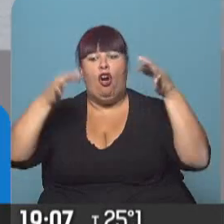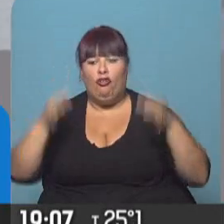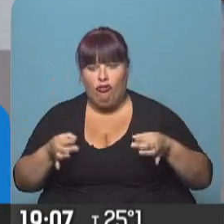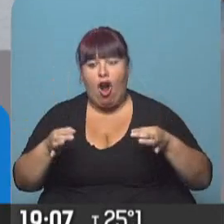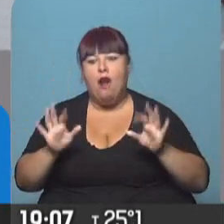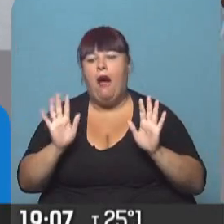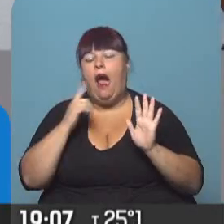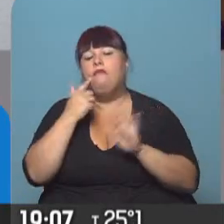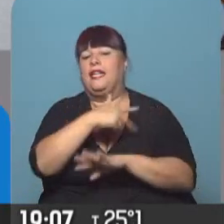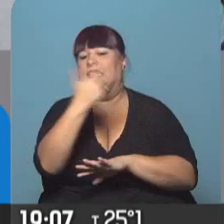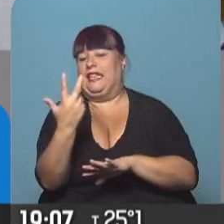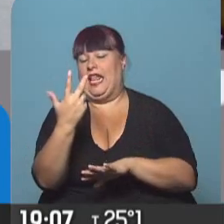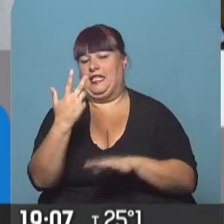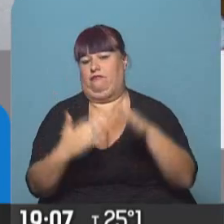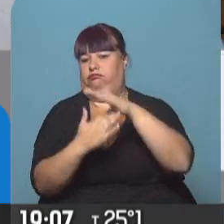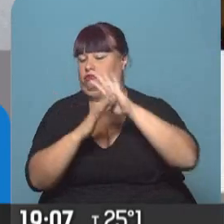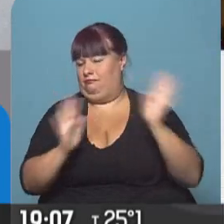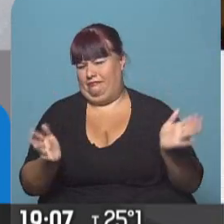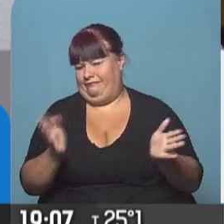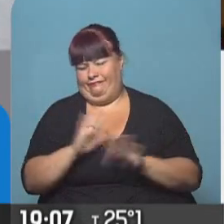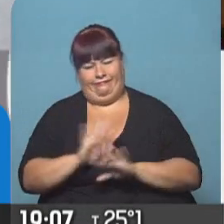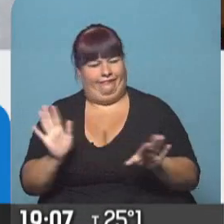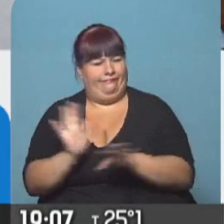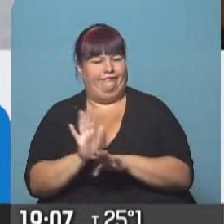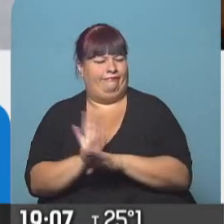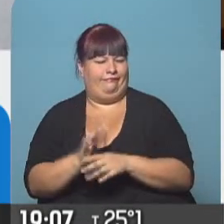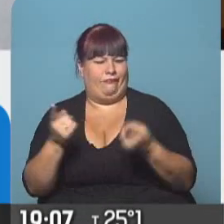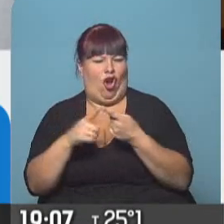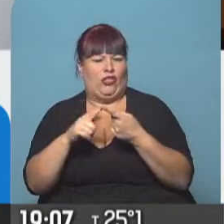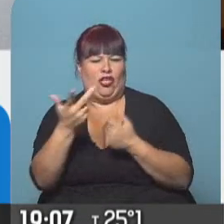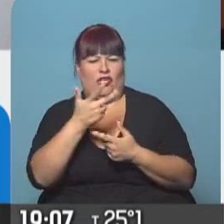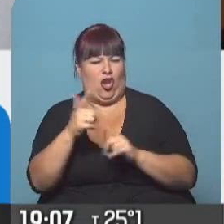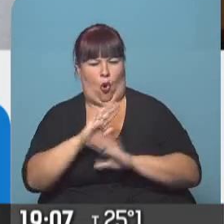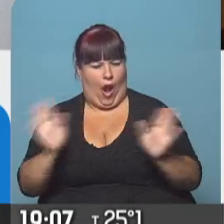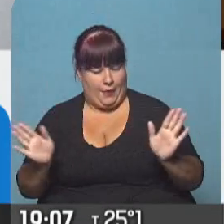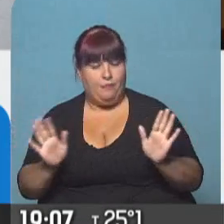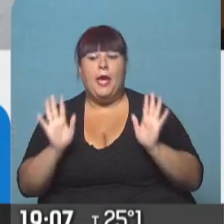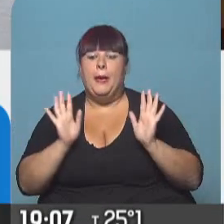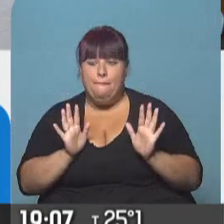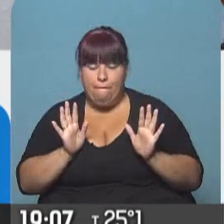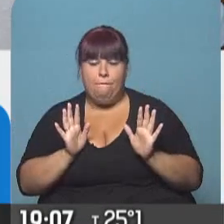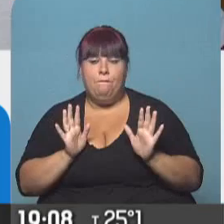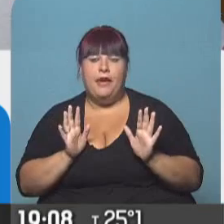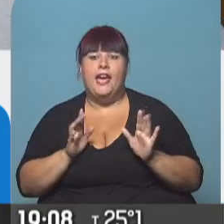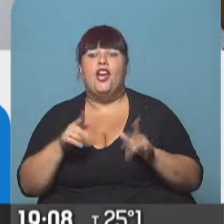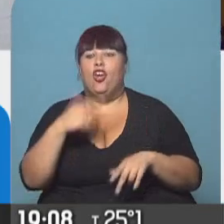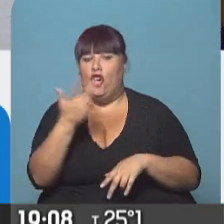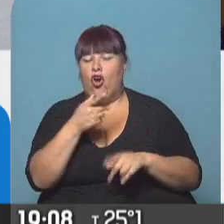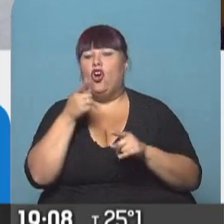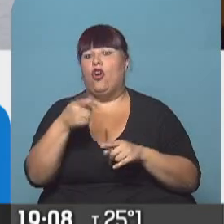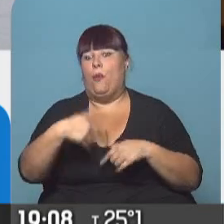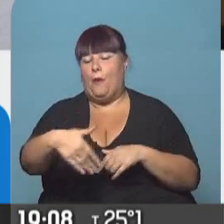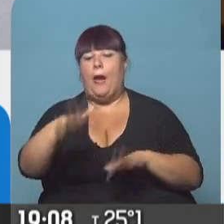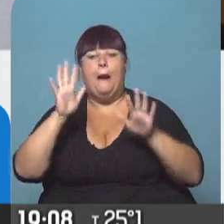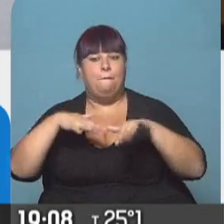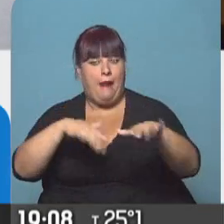está referenciada en un triunvirato, que no tiene prácticamente vinculación entre sí, claro, pero que está frente a una